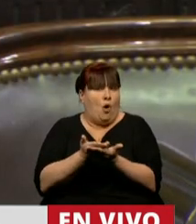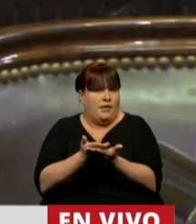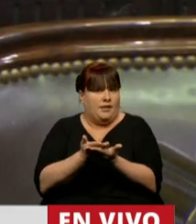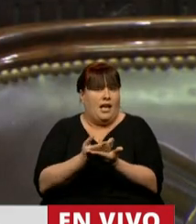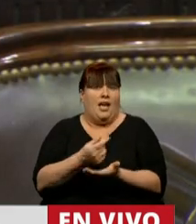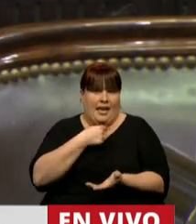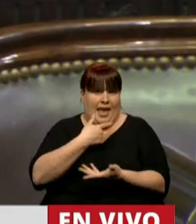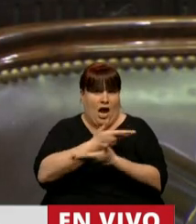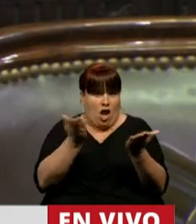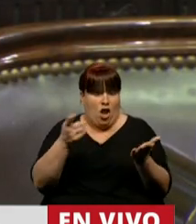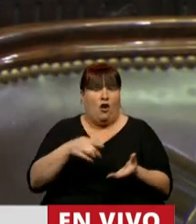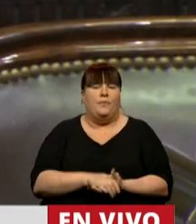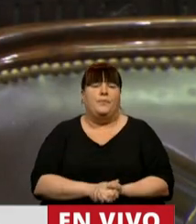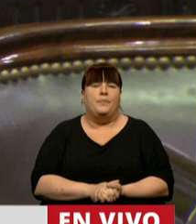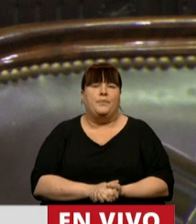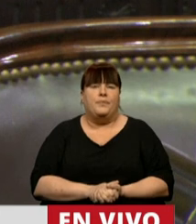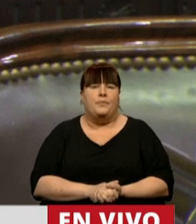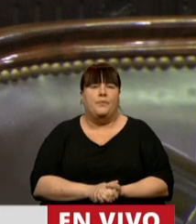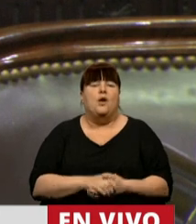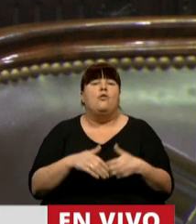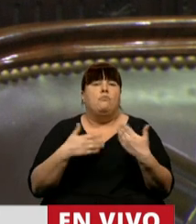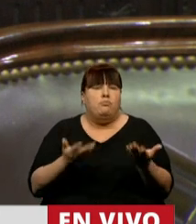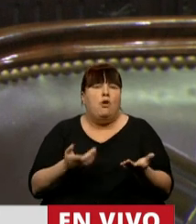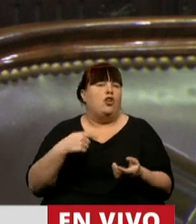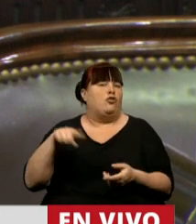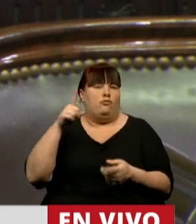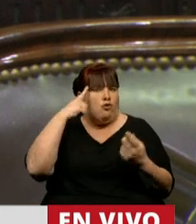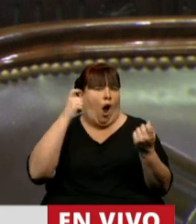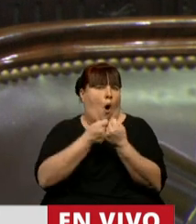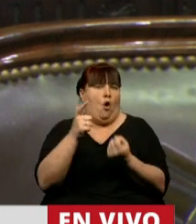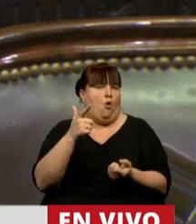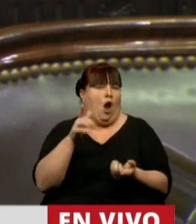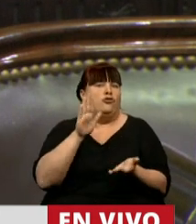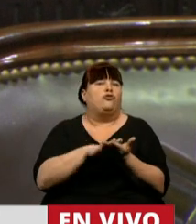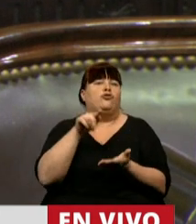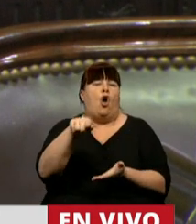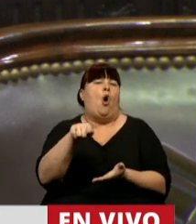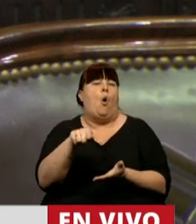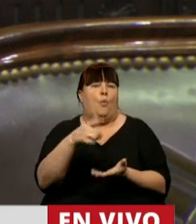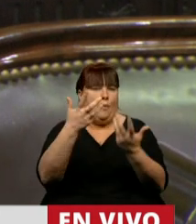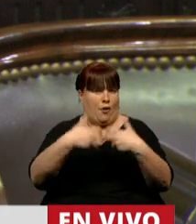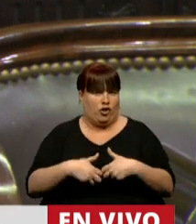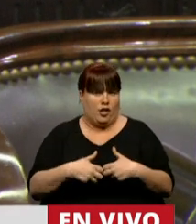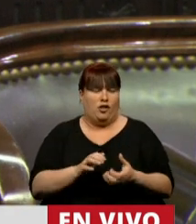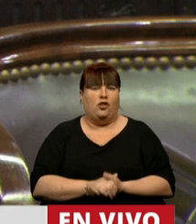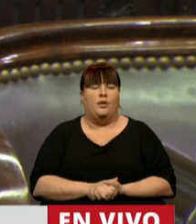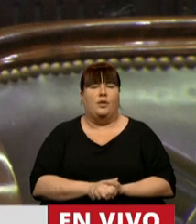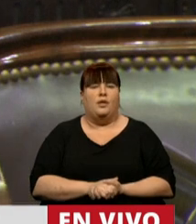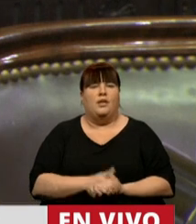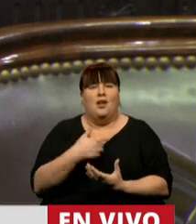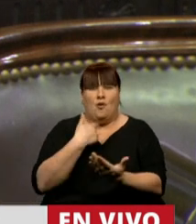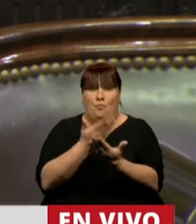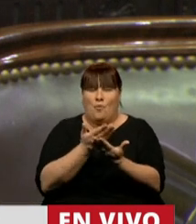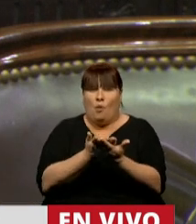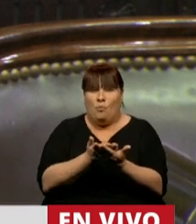queremos queremos hacer señor presidente ente y por eso Por supuesto no estamos de acuerdo con este con este proyecto que se ha